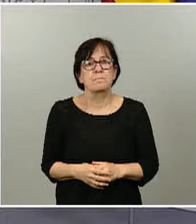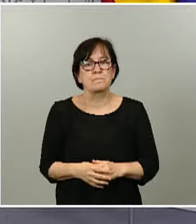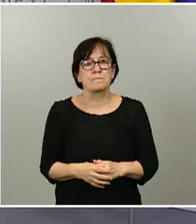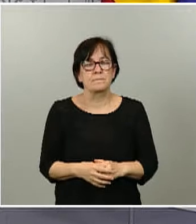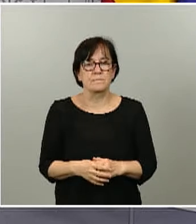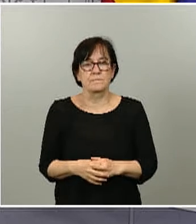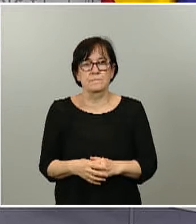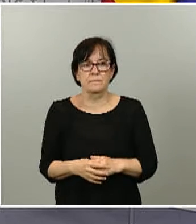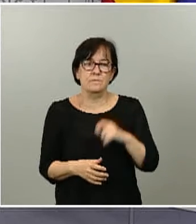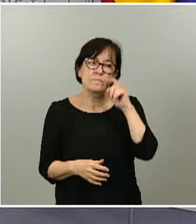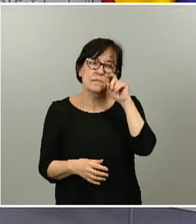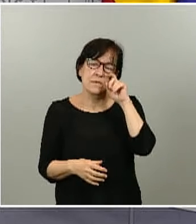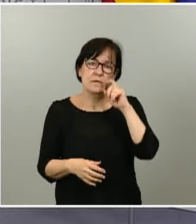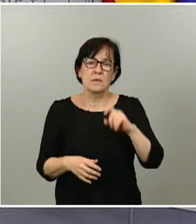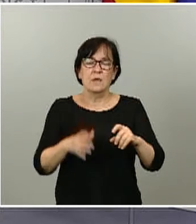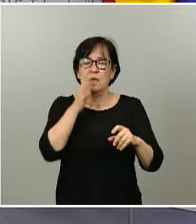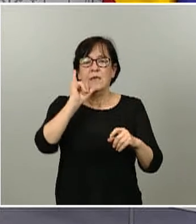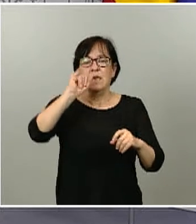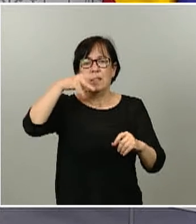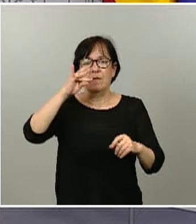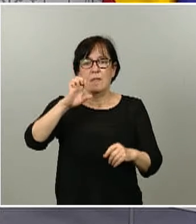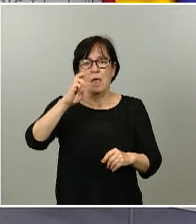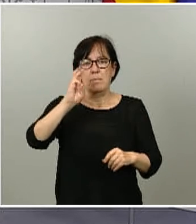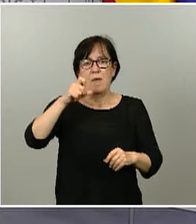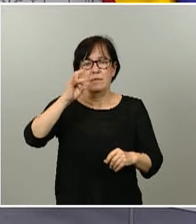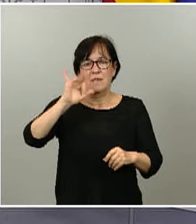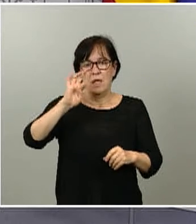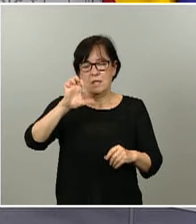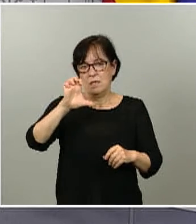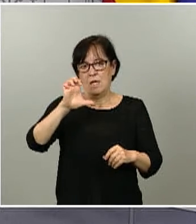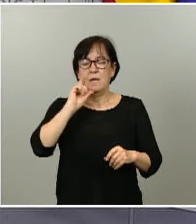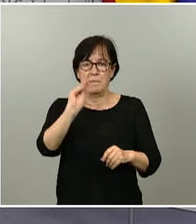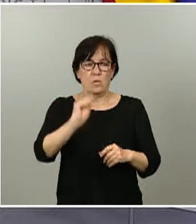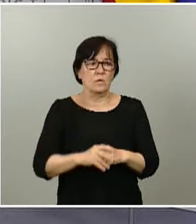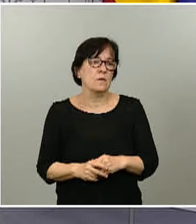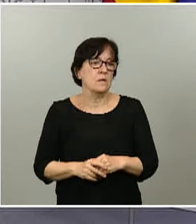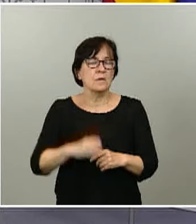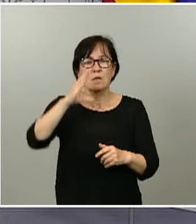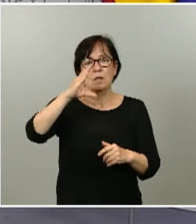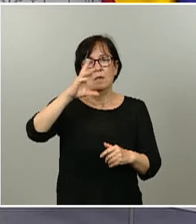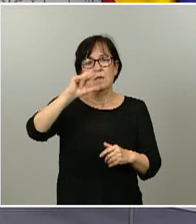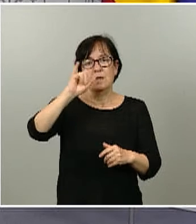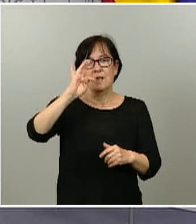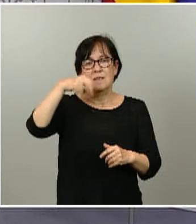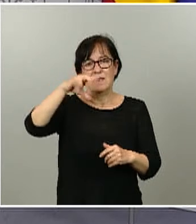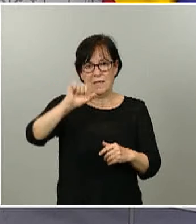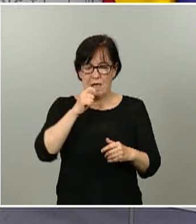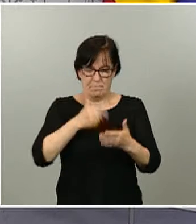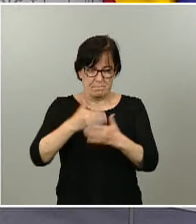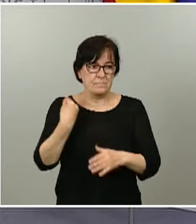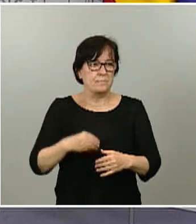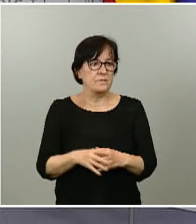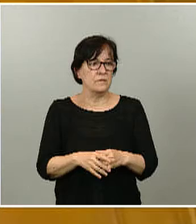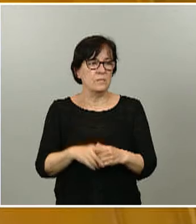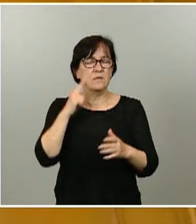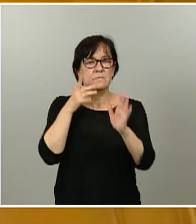El Independiente pregunta ahora. Buenas tardes, ministra. Cristina de la Hoz, del Independiente. Ha alegado